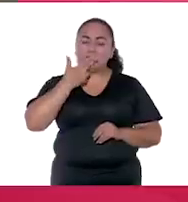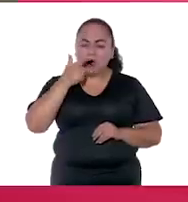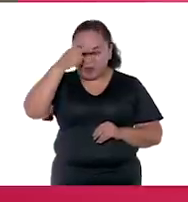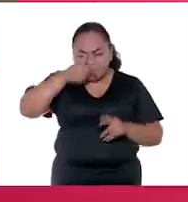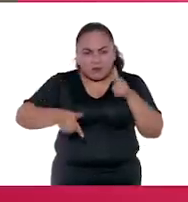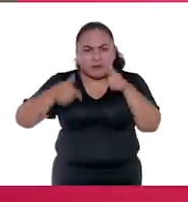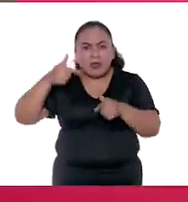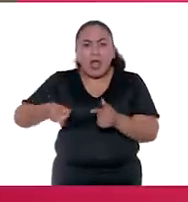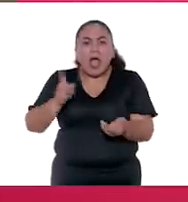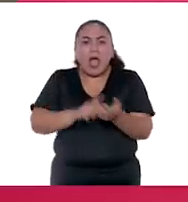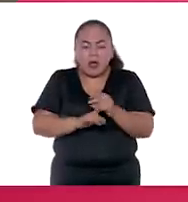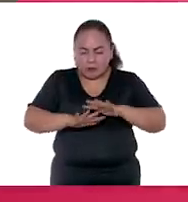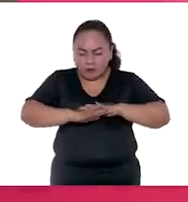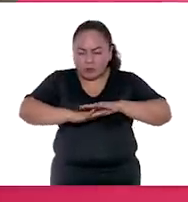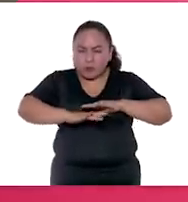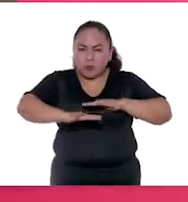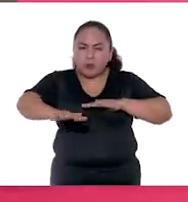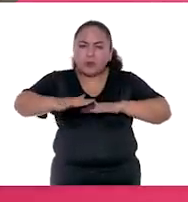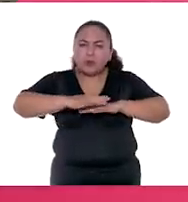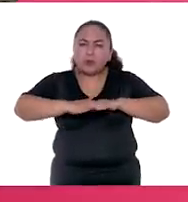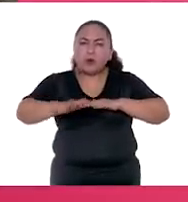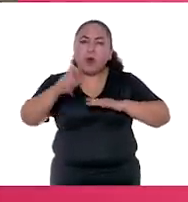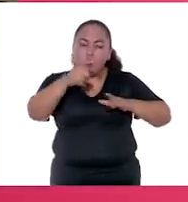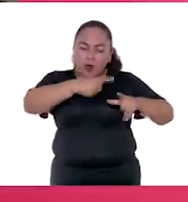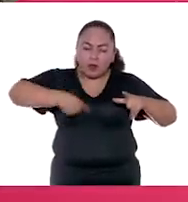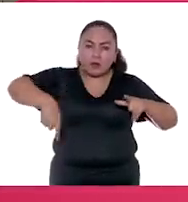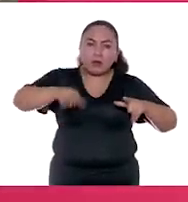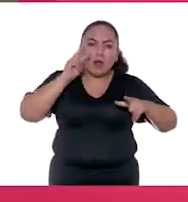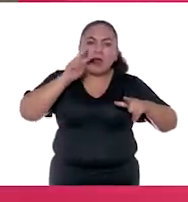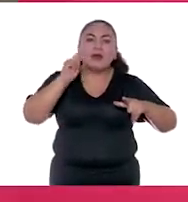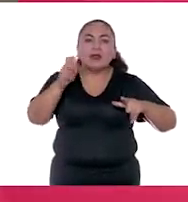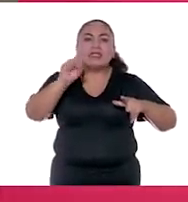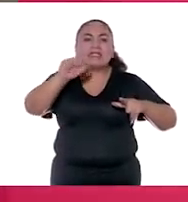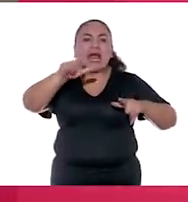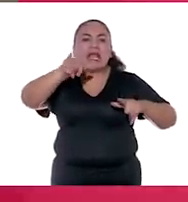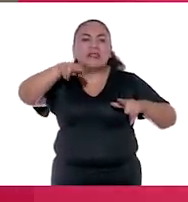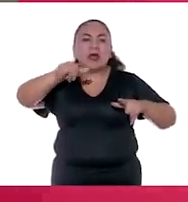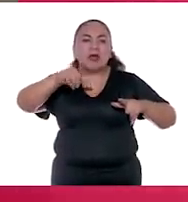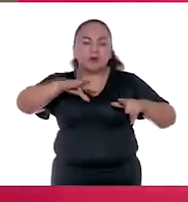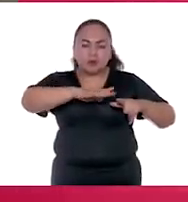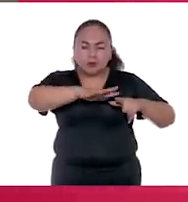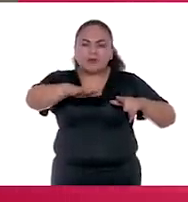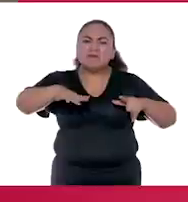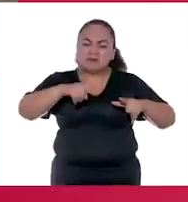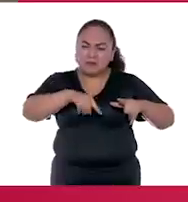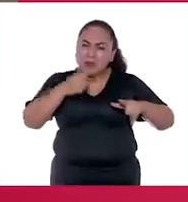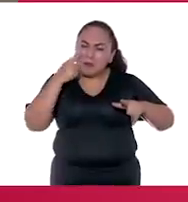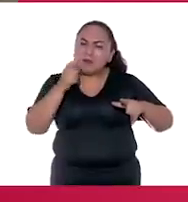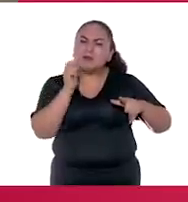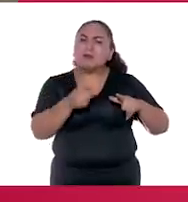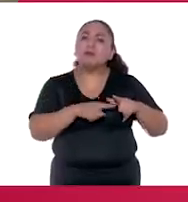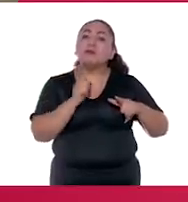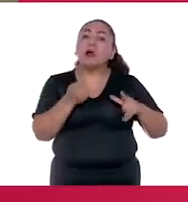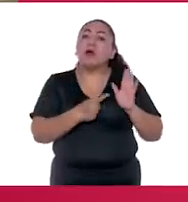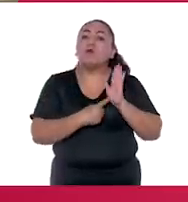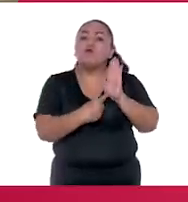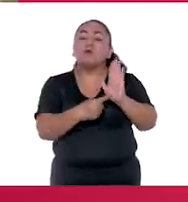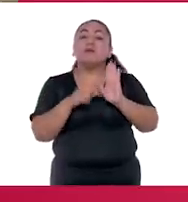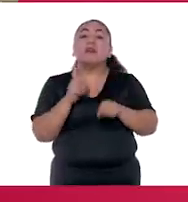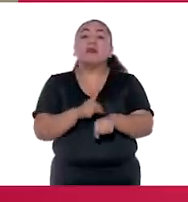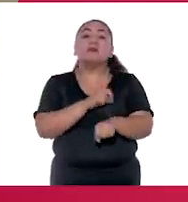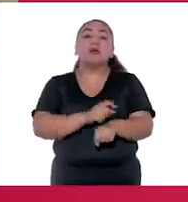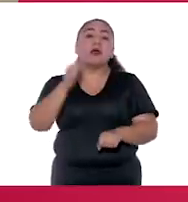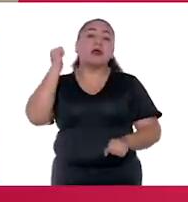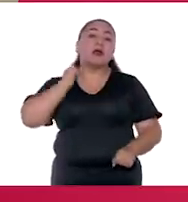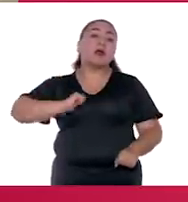salinas que cubren la superficie de ojos de agua. Parece que este lugar muestra los vestigios de lo que fue esta